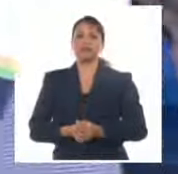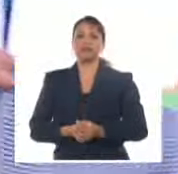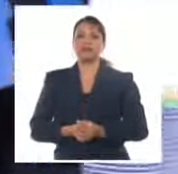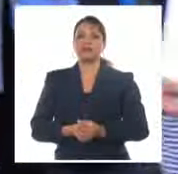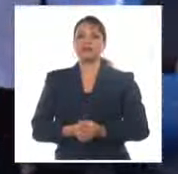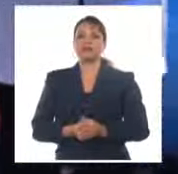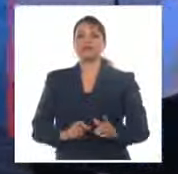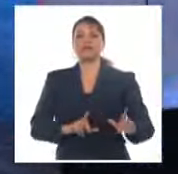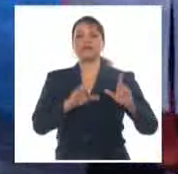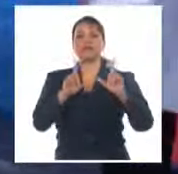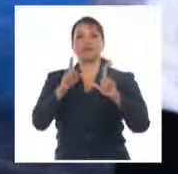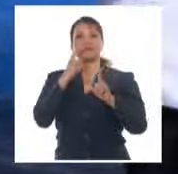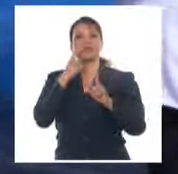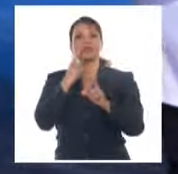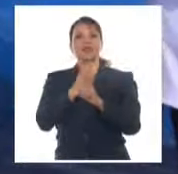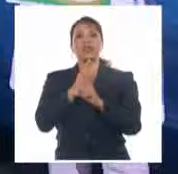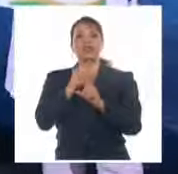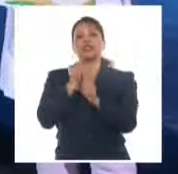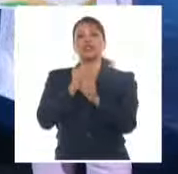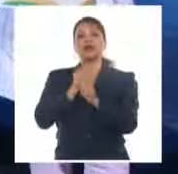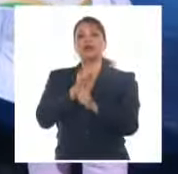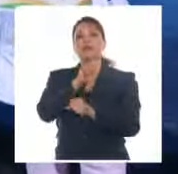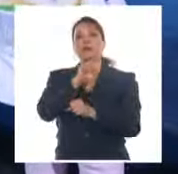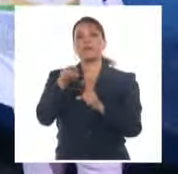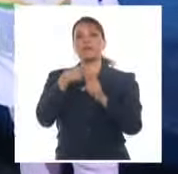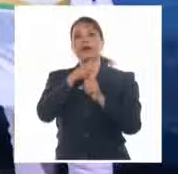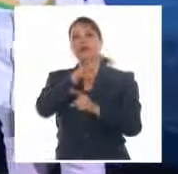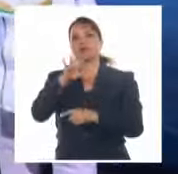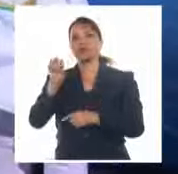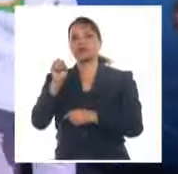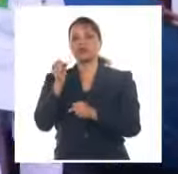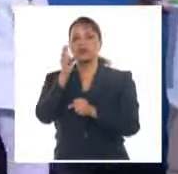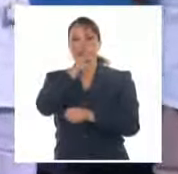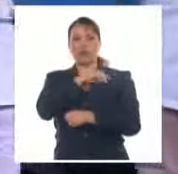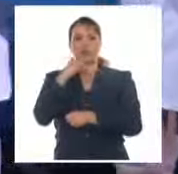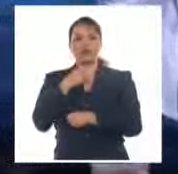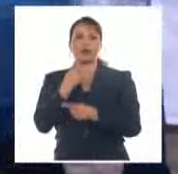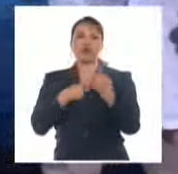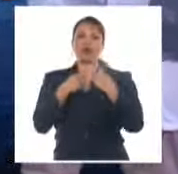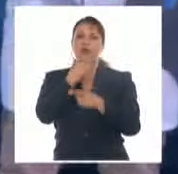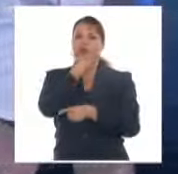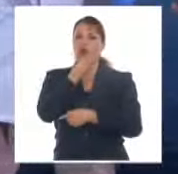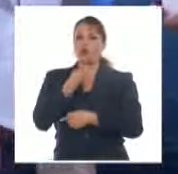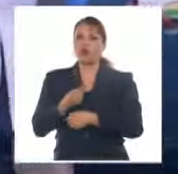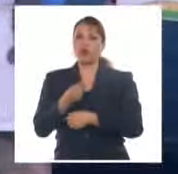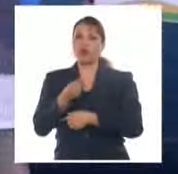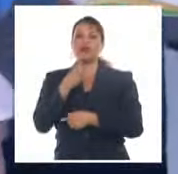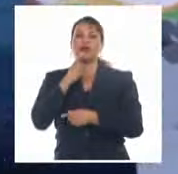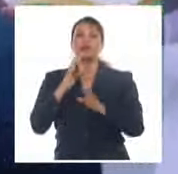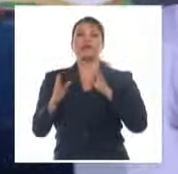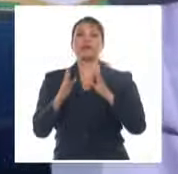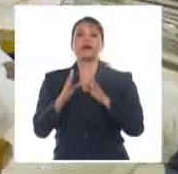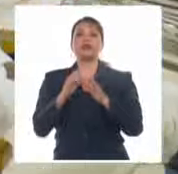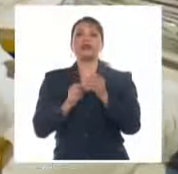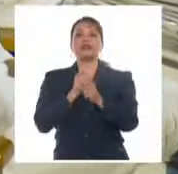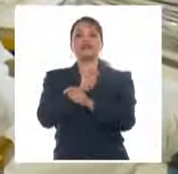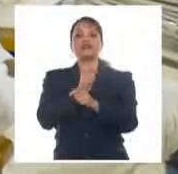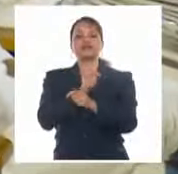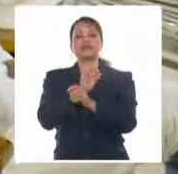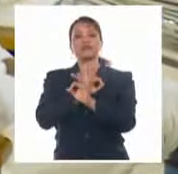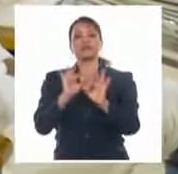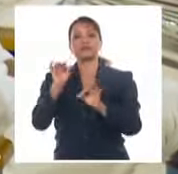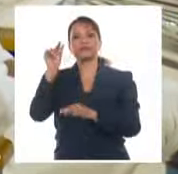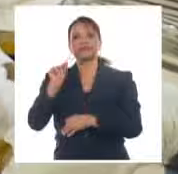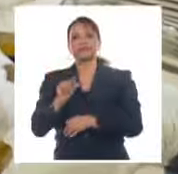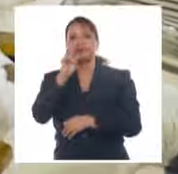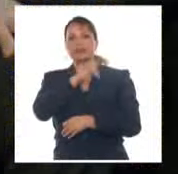respal en la labor de más de 400 trabajadores muchos de ellos muy jóvenes como parte de la formación de especialistas para la cobertura